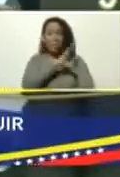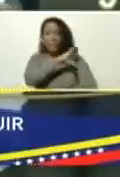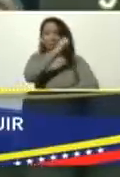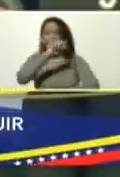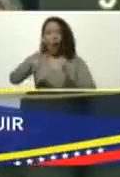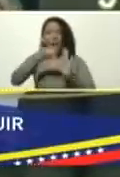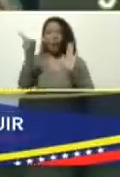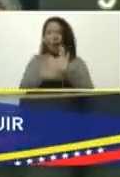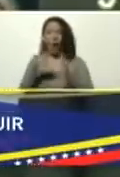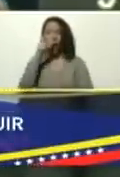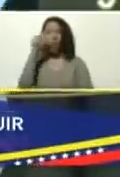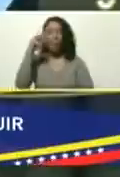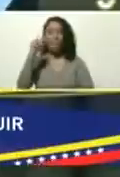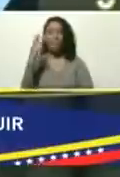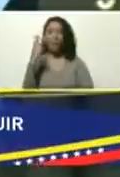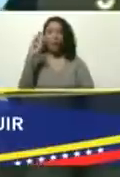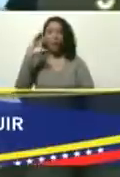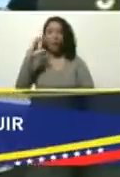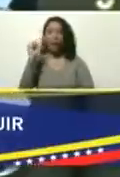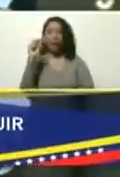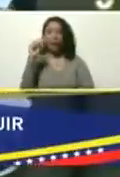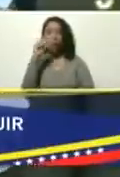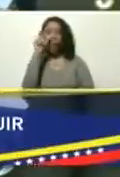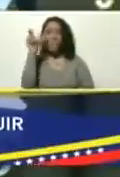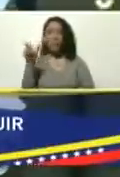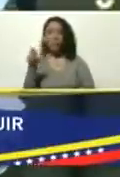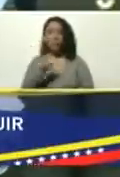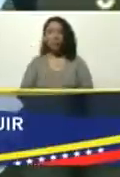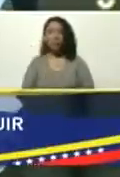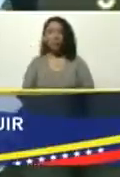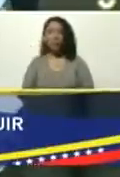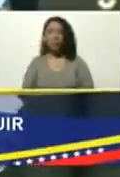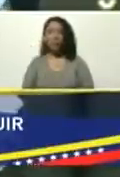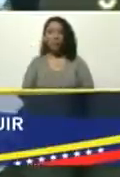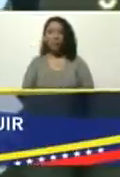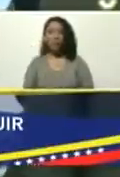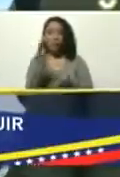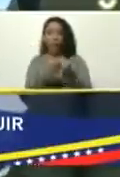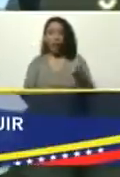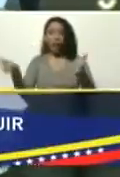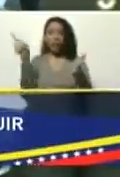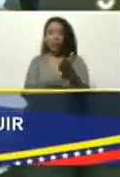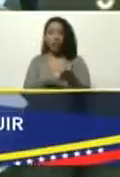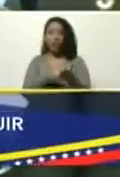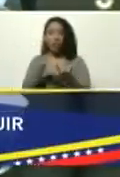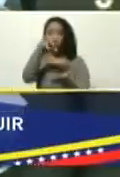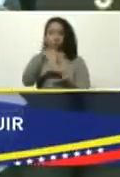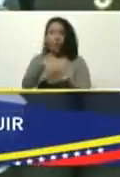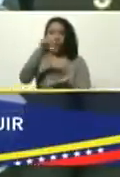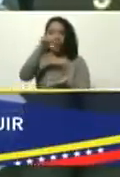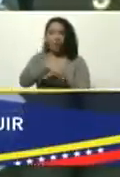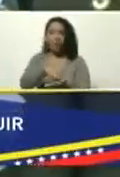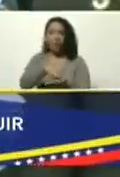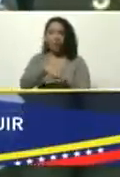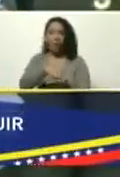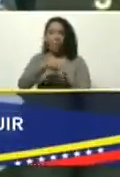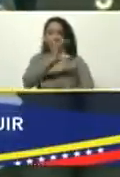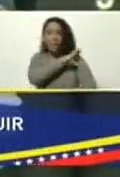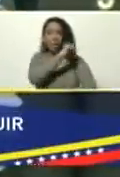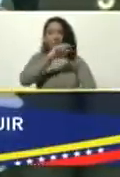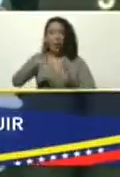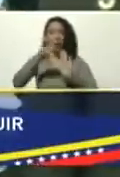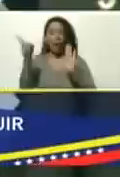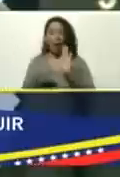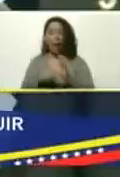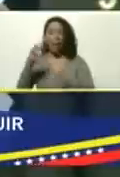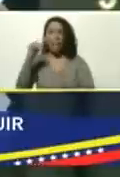general Marcano Tábata. La ratificación en la región central del mayor general